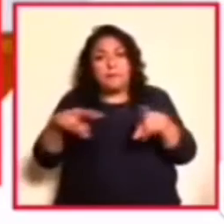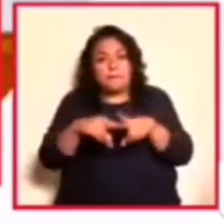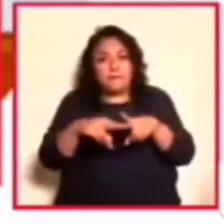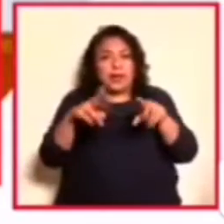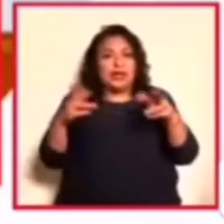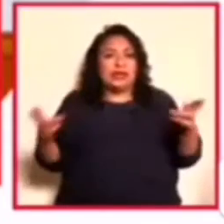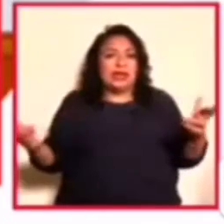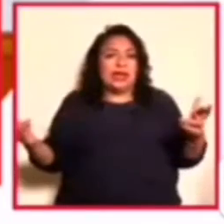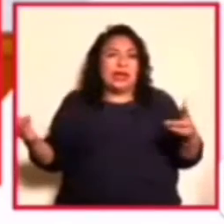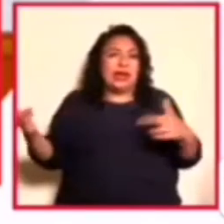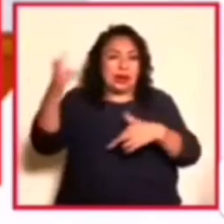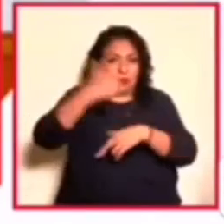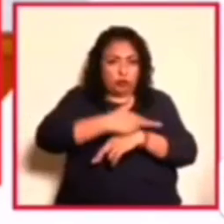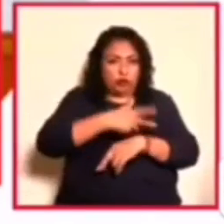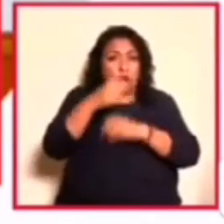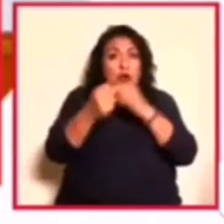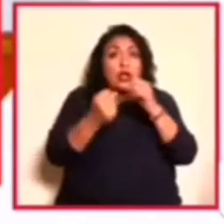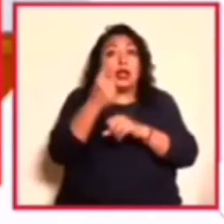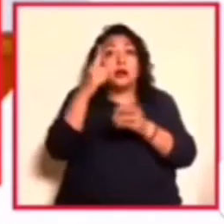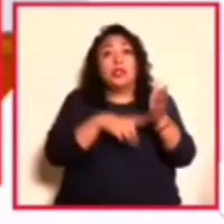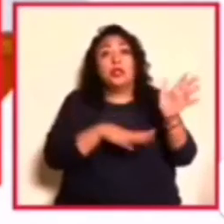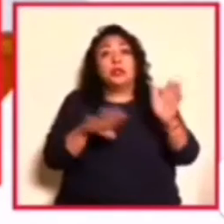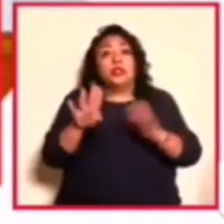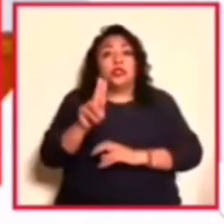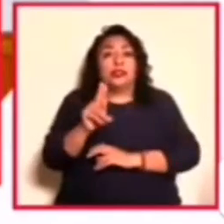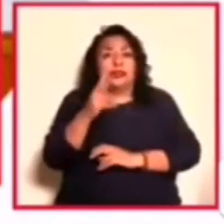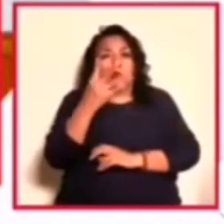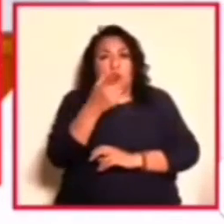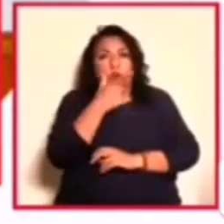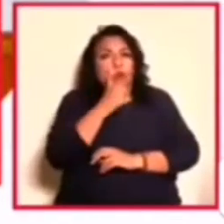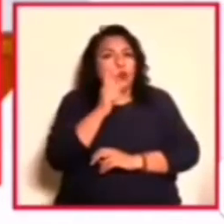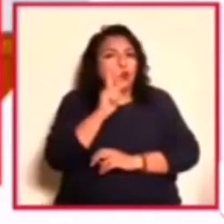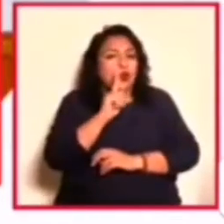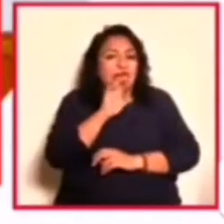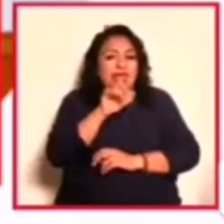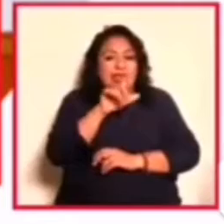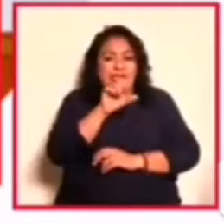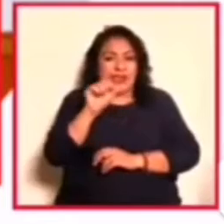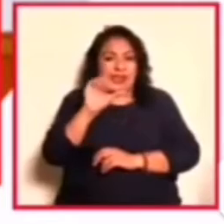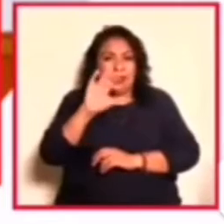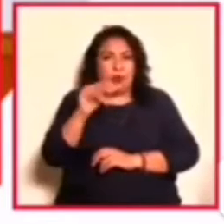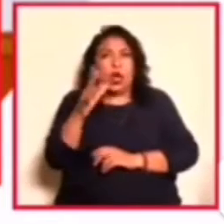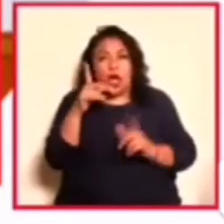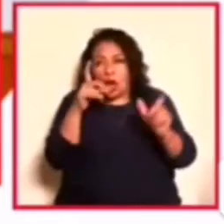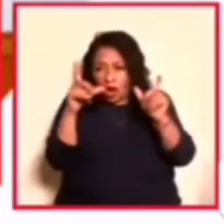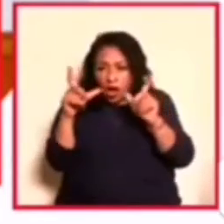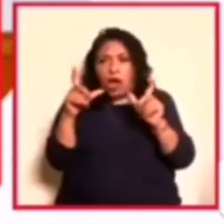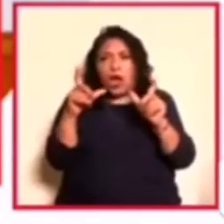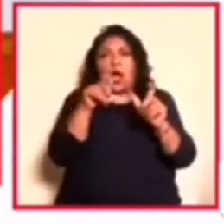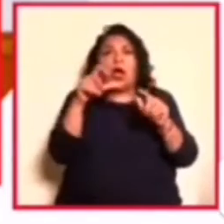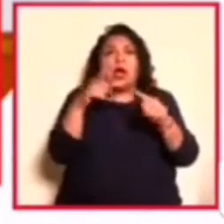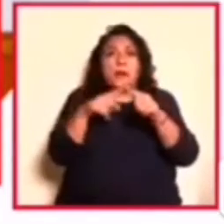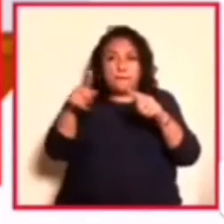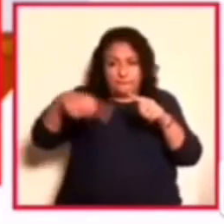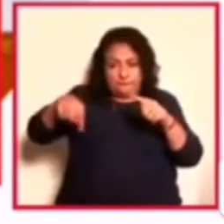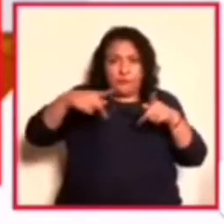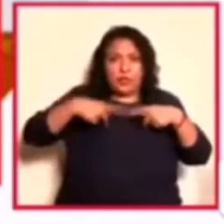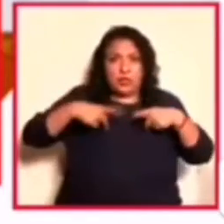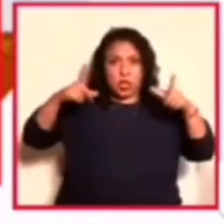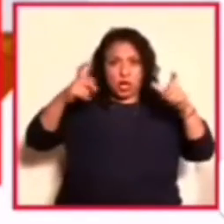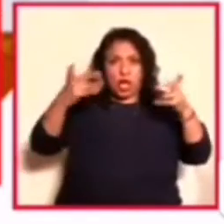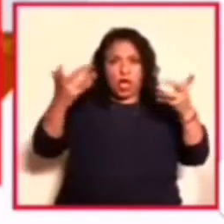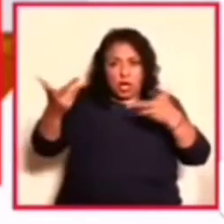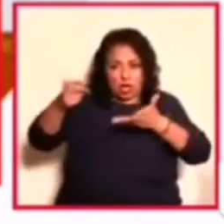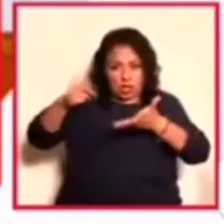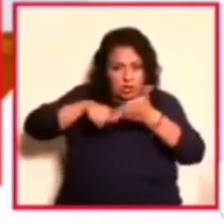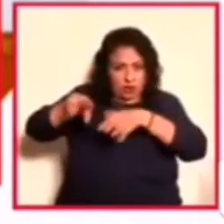revolución en 1984 el sacha bot se dio a la tarea de retratar a los fotógrafos y en sí a las personas que trabajan